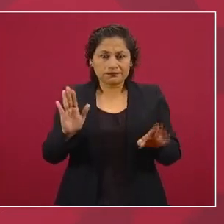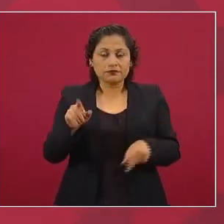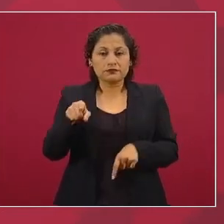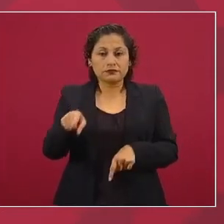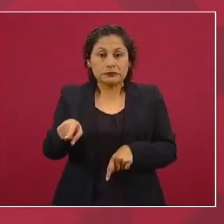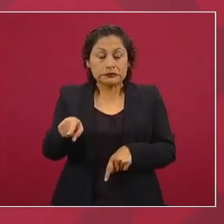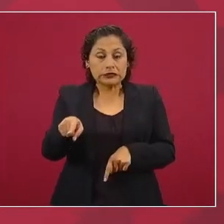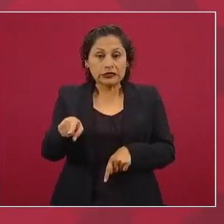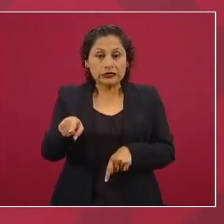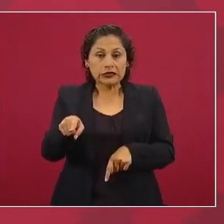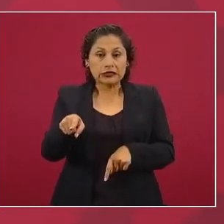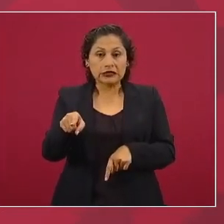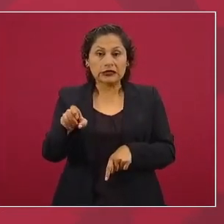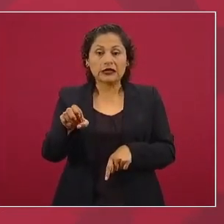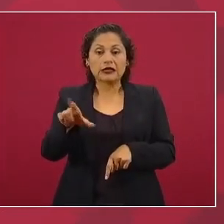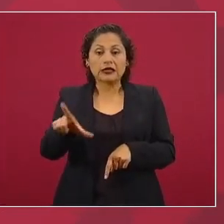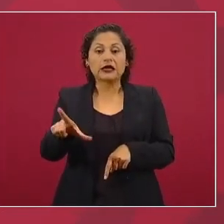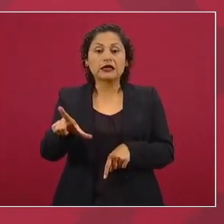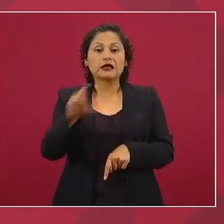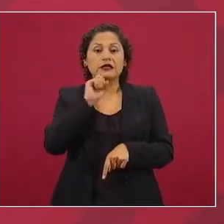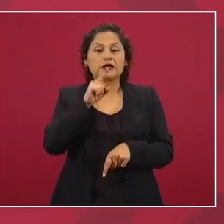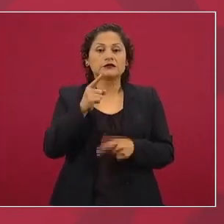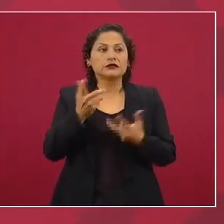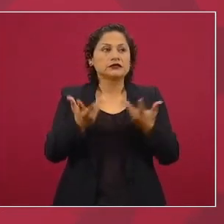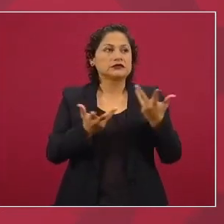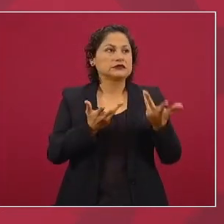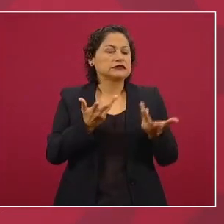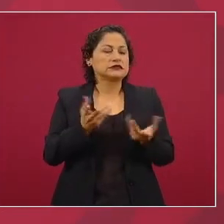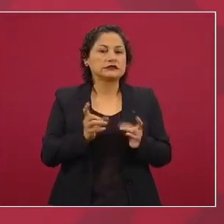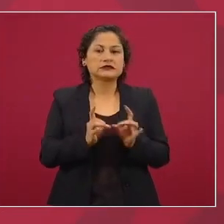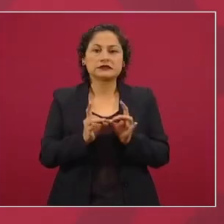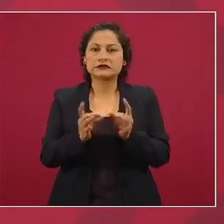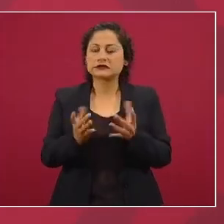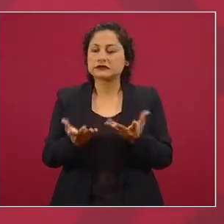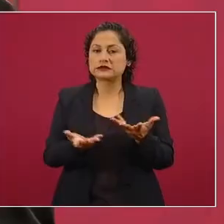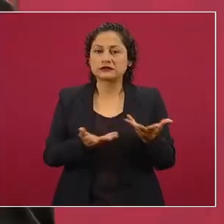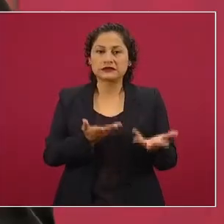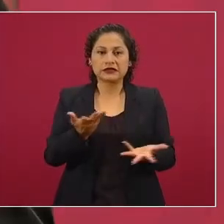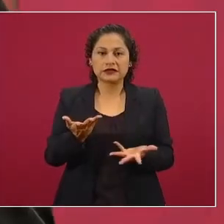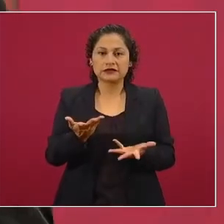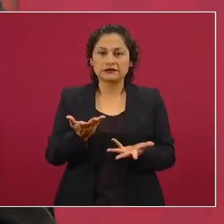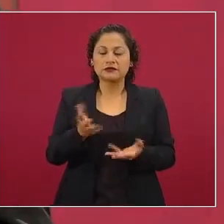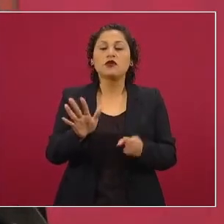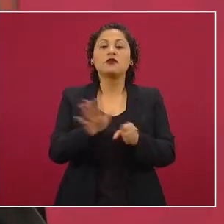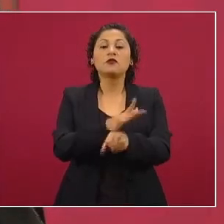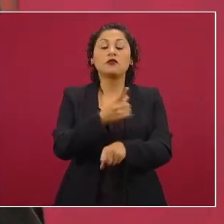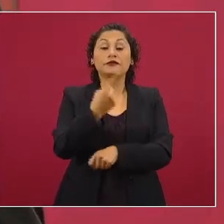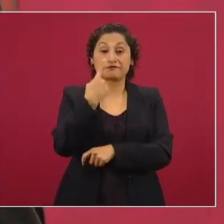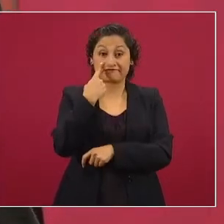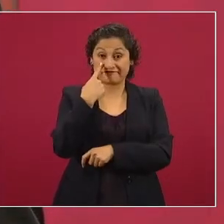también, pues, muy incómodo conmigo, porque incluso